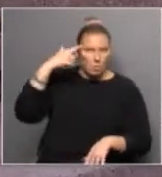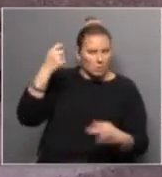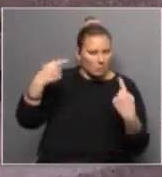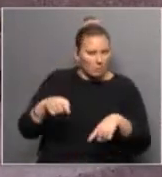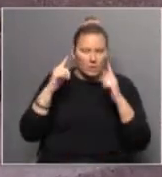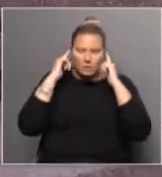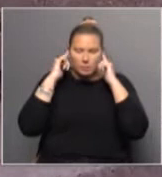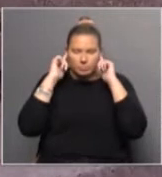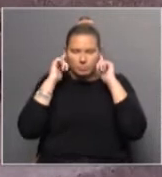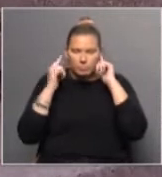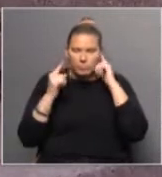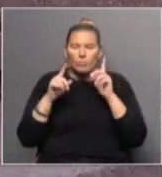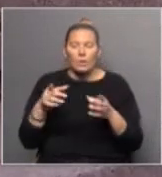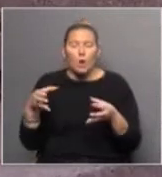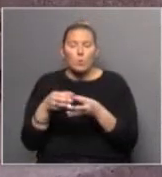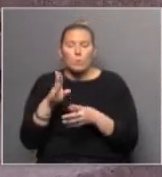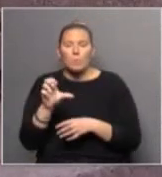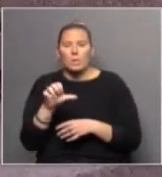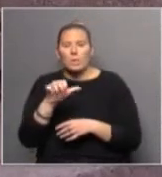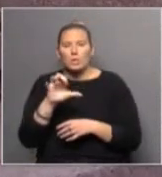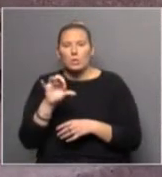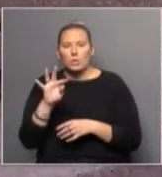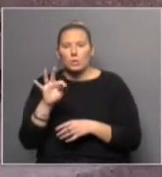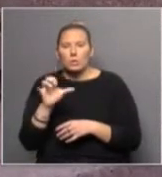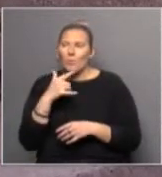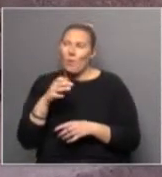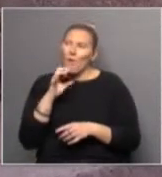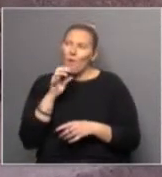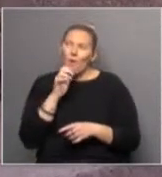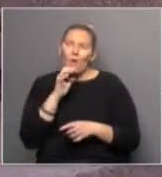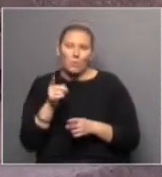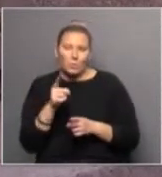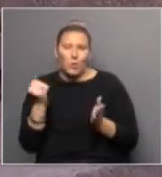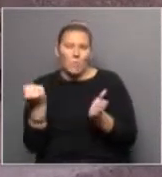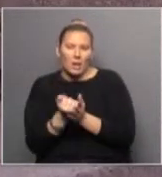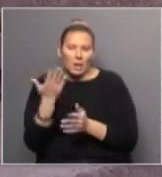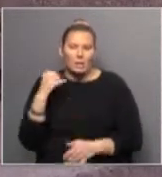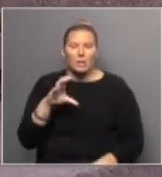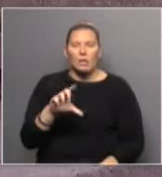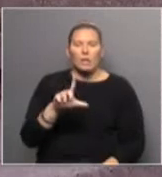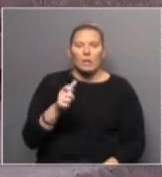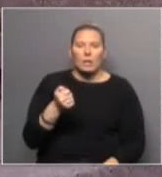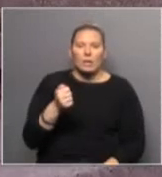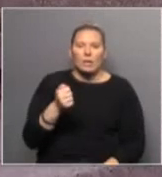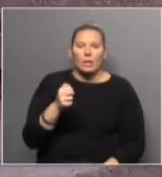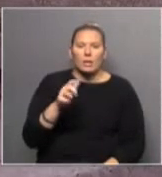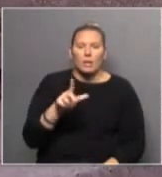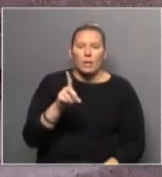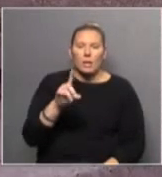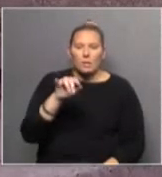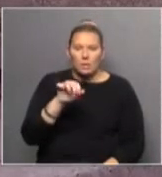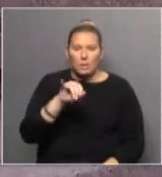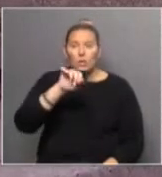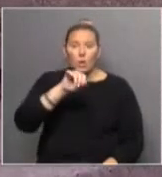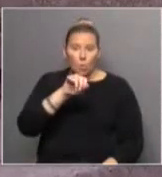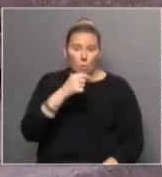en realidad el Peyote siempre tuvo una cosa también como de bromear con las marcas. Antes estuvo Claldi, sí. El yogur de Claldi. Cuando yo digo yogur